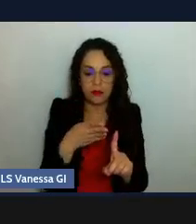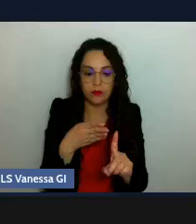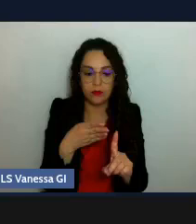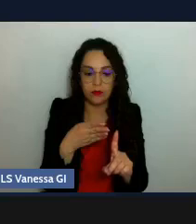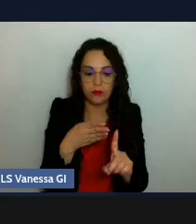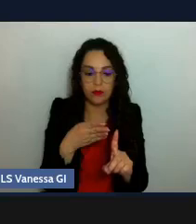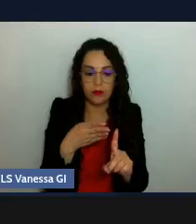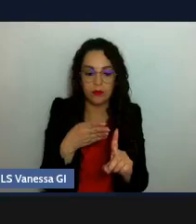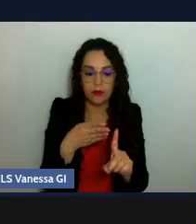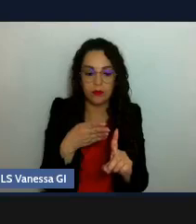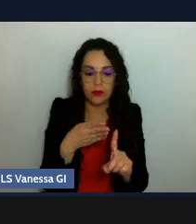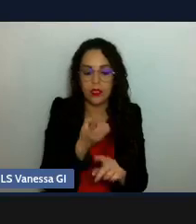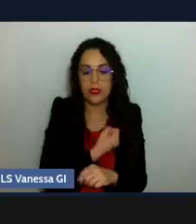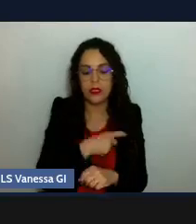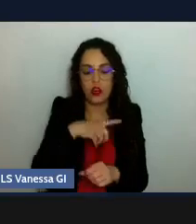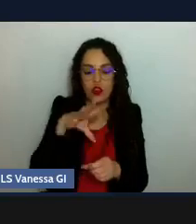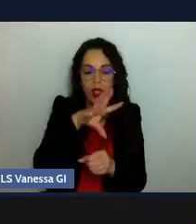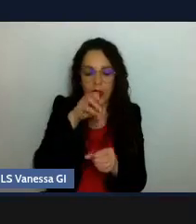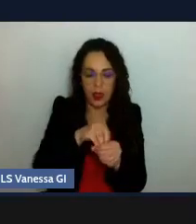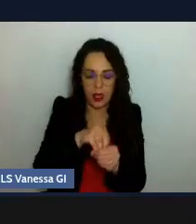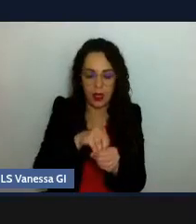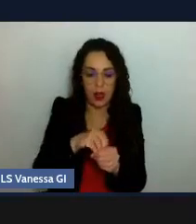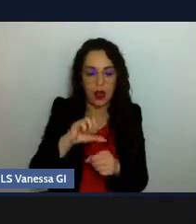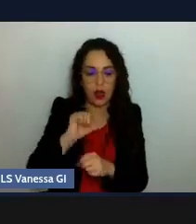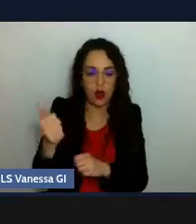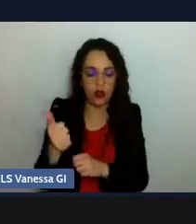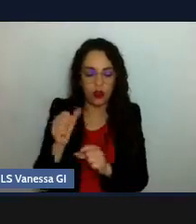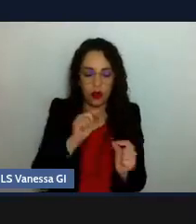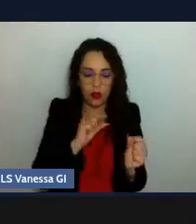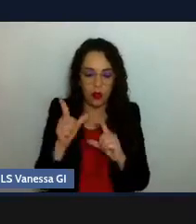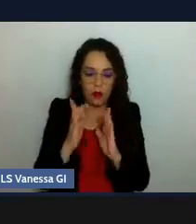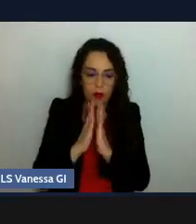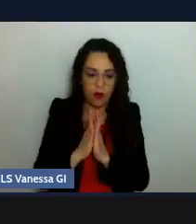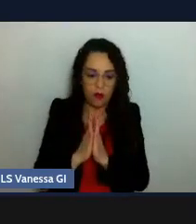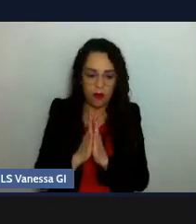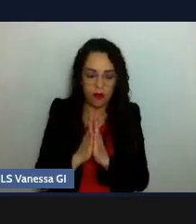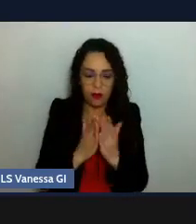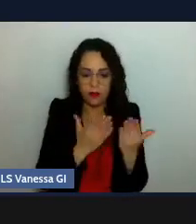salud integral, ¿no? La siguiente, Cris, por favor.